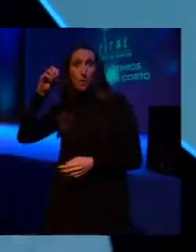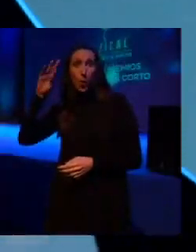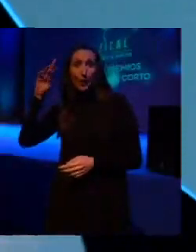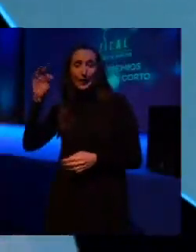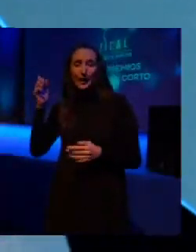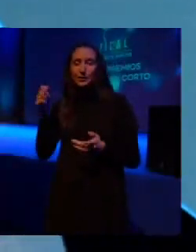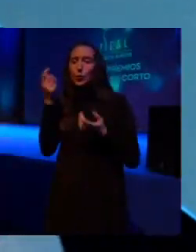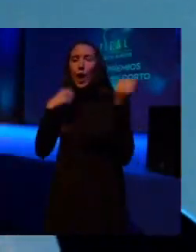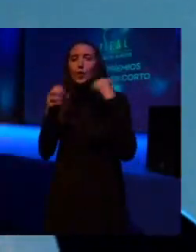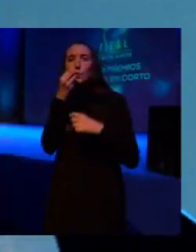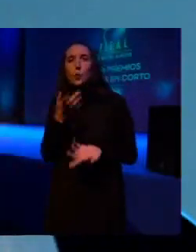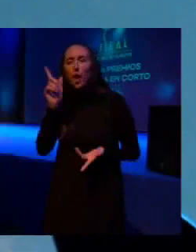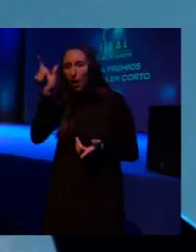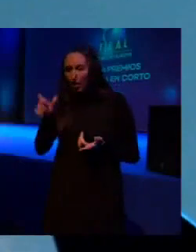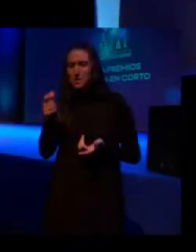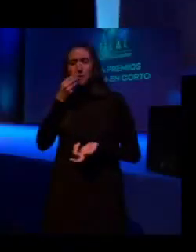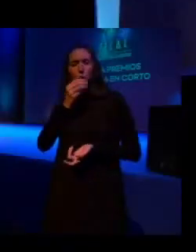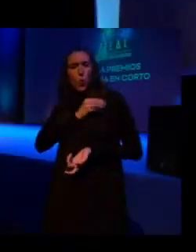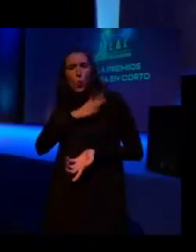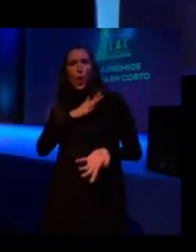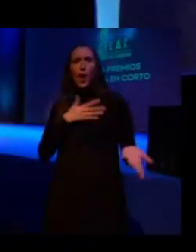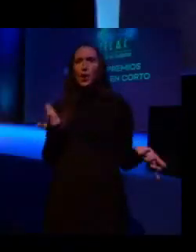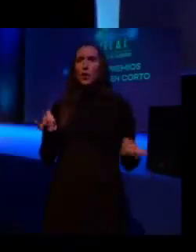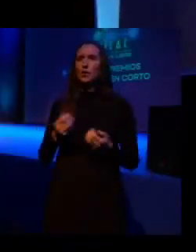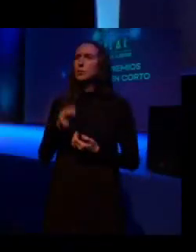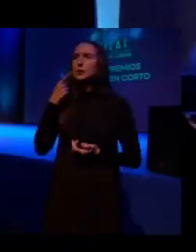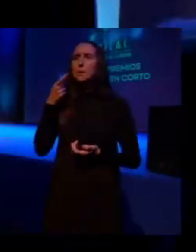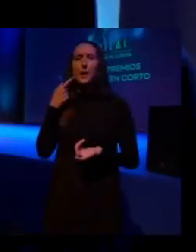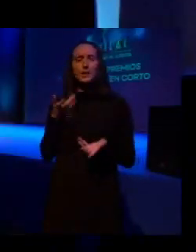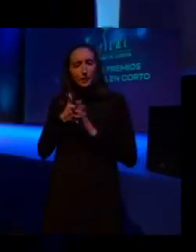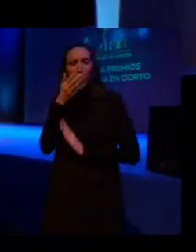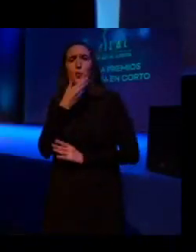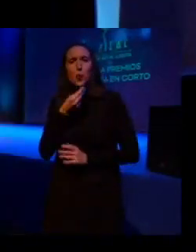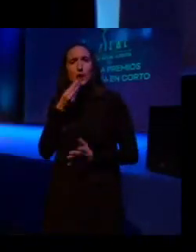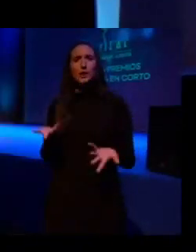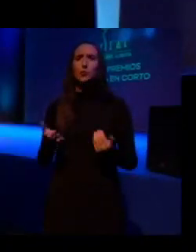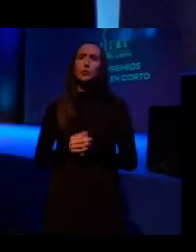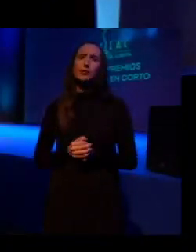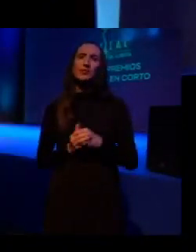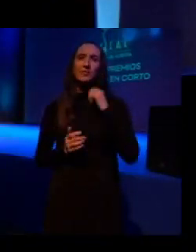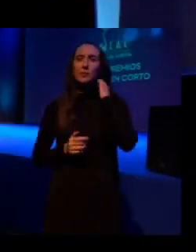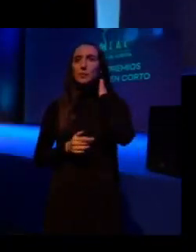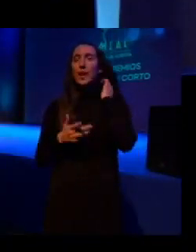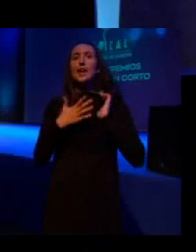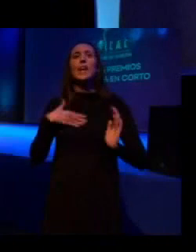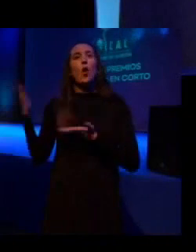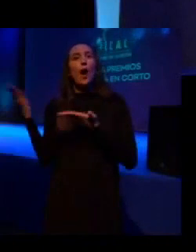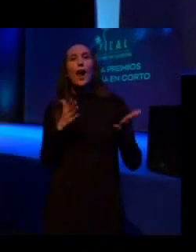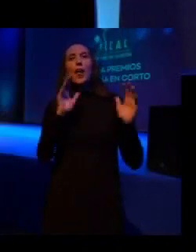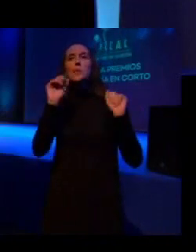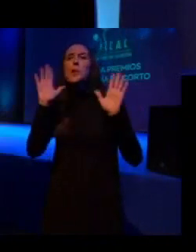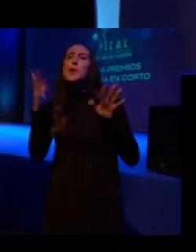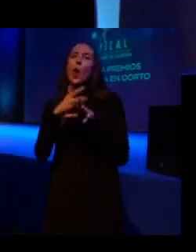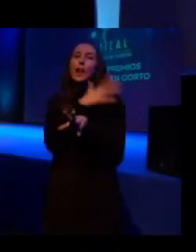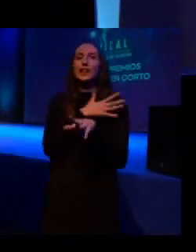Además de ser buen actor, es que es muy majo, es verdad, y eso es muy bonito, ser majo también. No quiero despedir esta gala sin presentar a